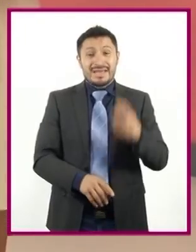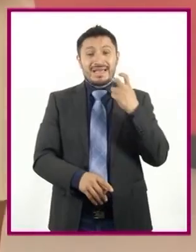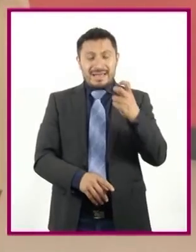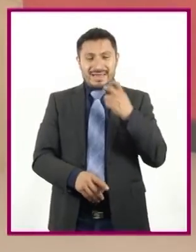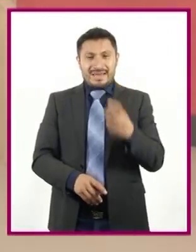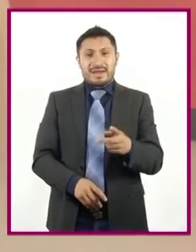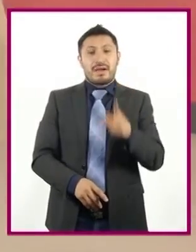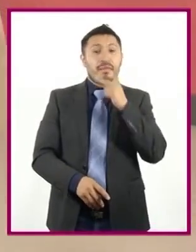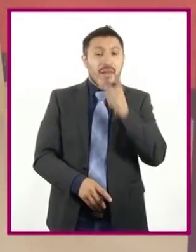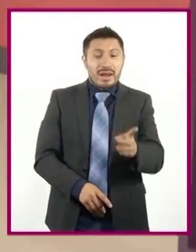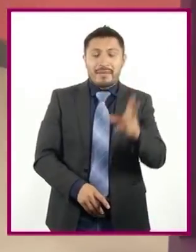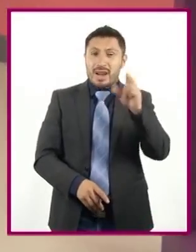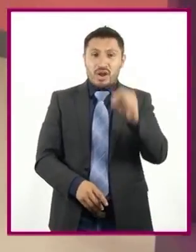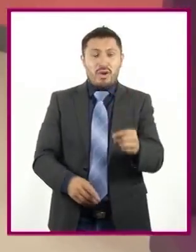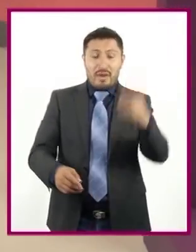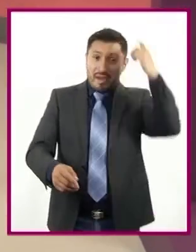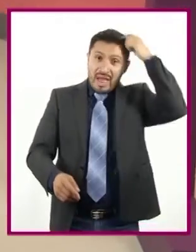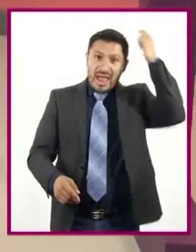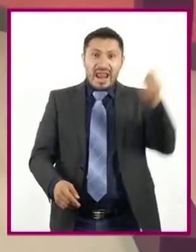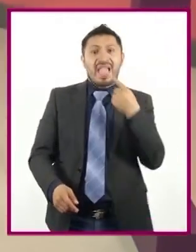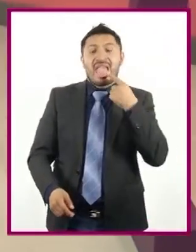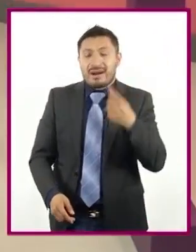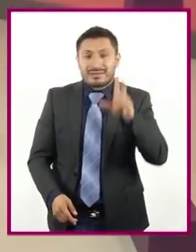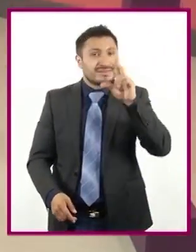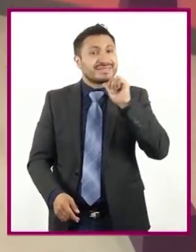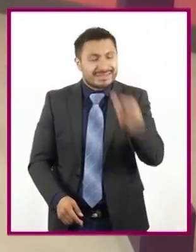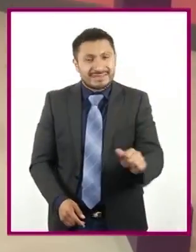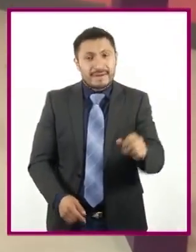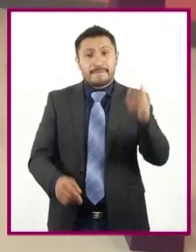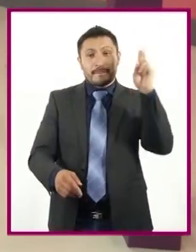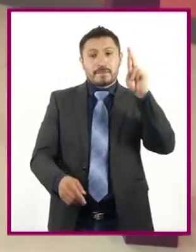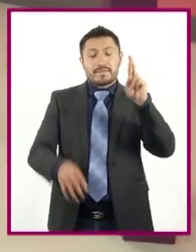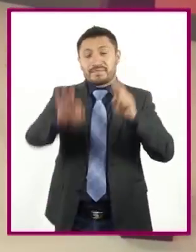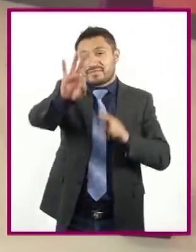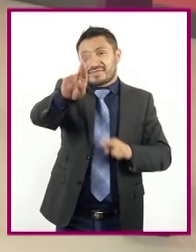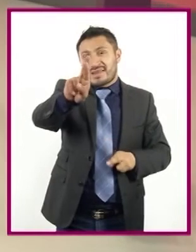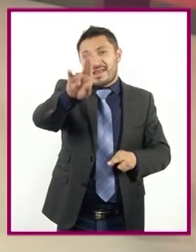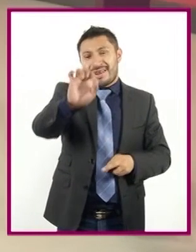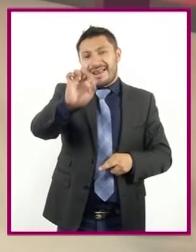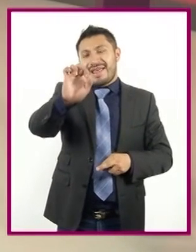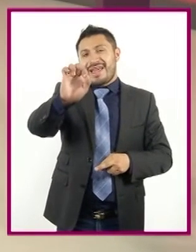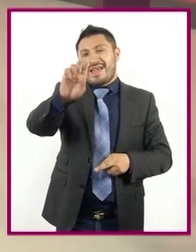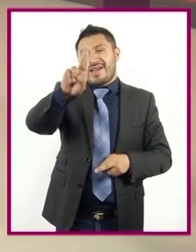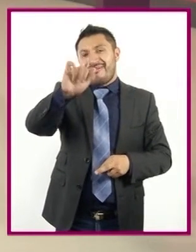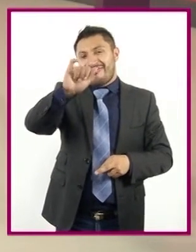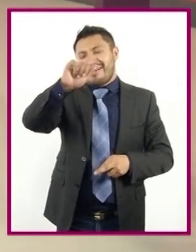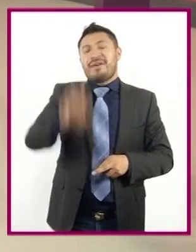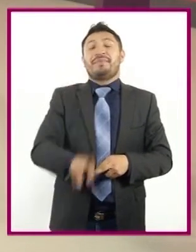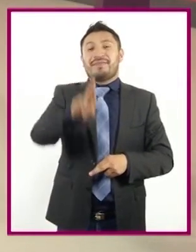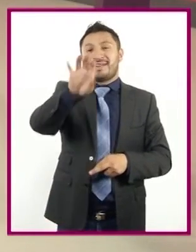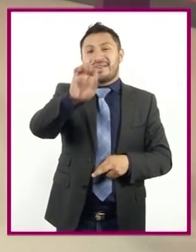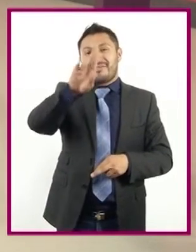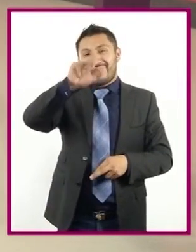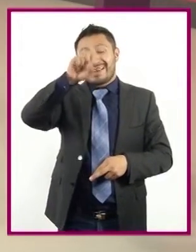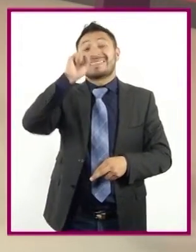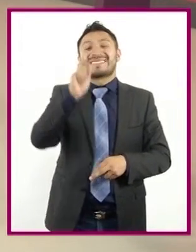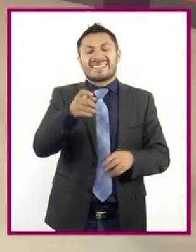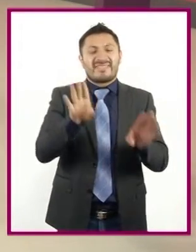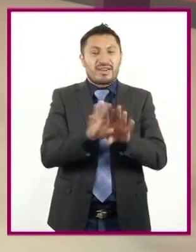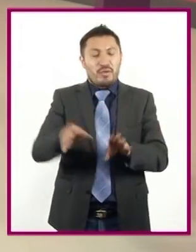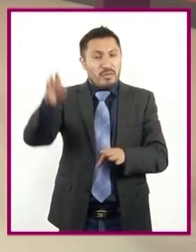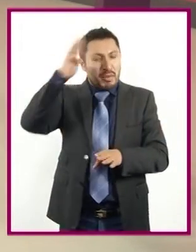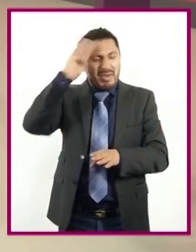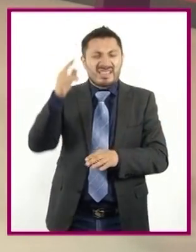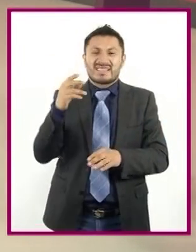hablando sin pelos en la lengua, los refranes son frases que expresan un consejo o pensamiento moral que se repite